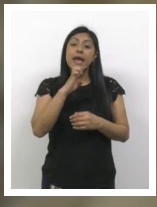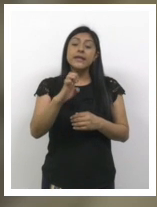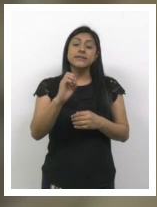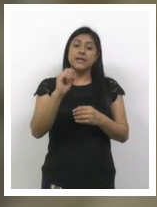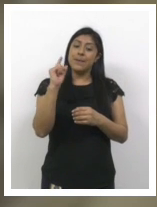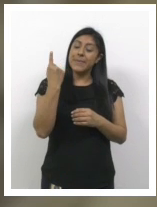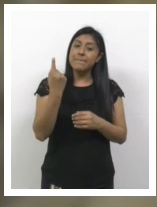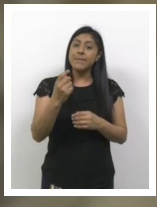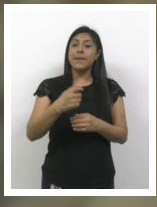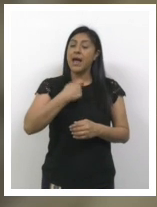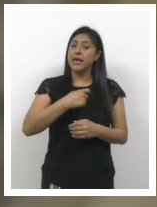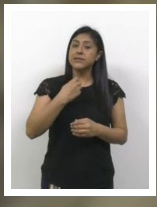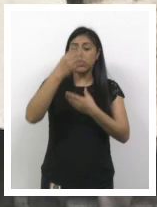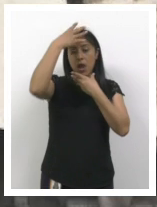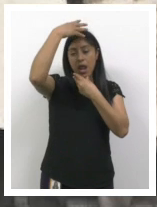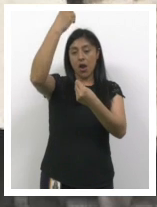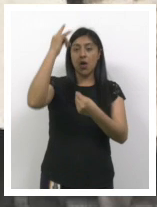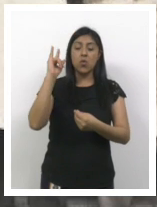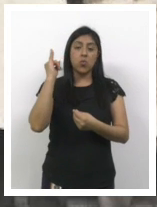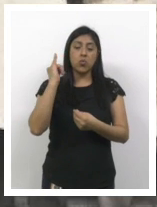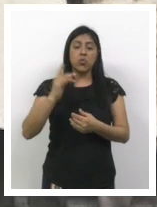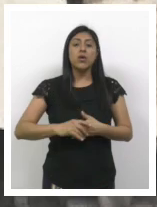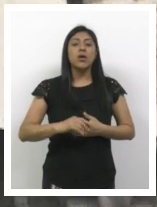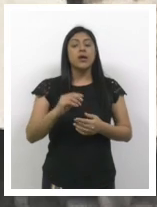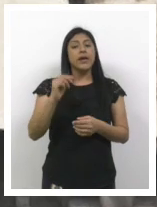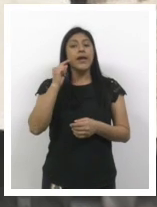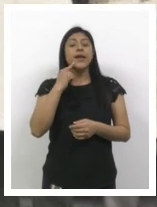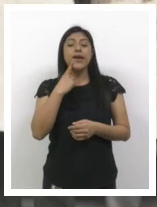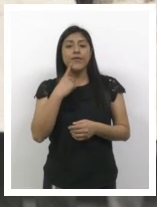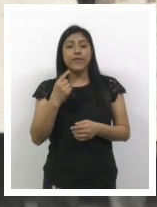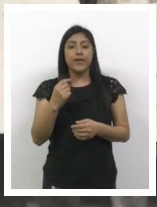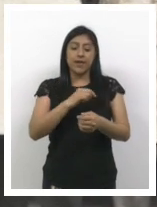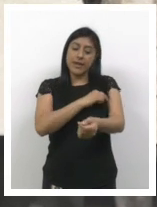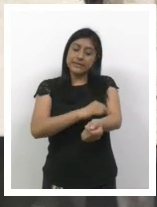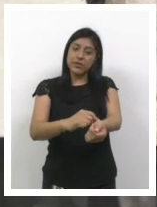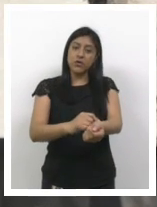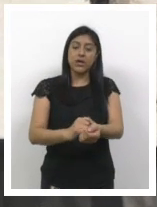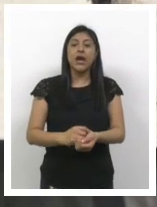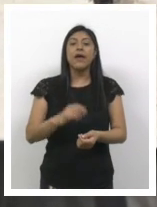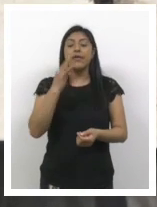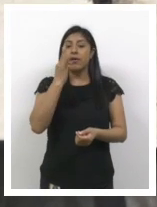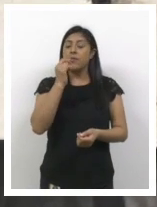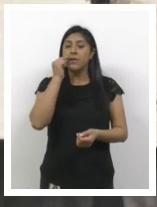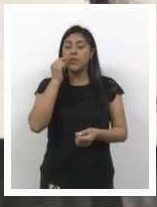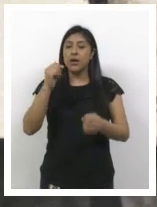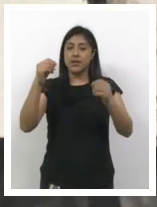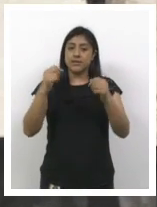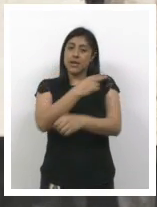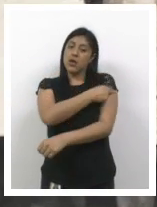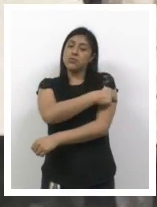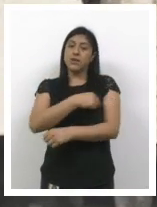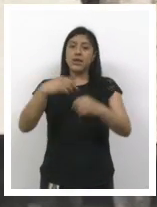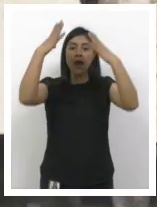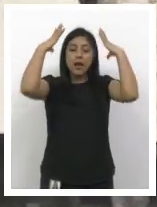Fue el primer decano de la Facultad de Medicina en la Universidad de San Carlos de Guatemala. También fue el jefe del primer servicio de cirugía de hombres y de mujeres